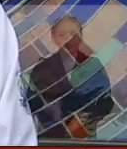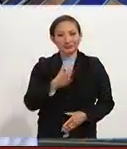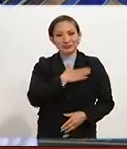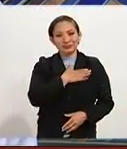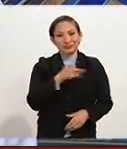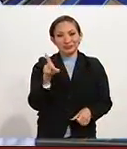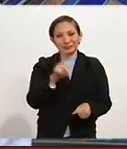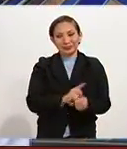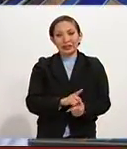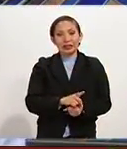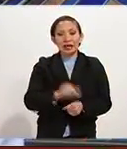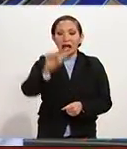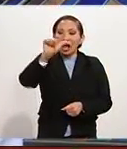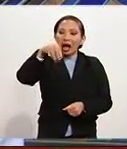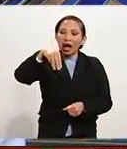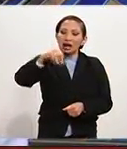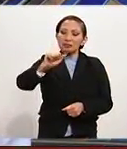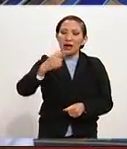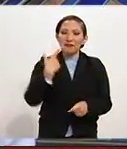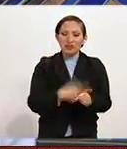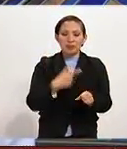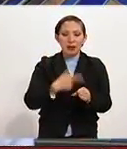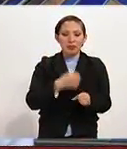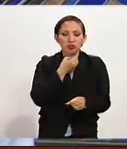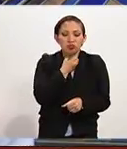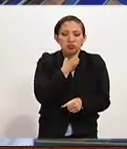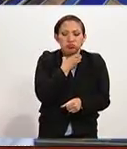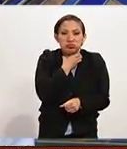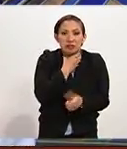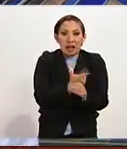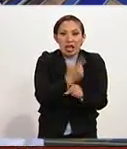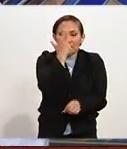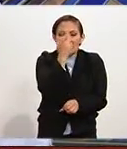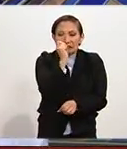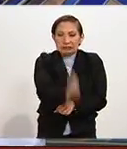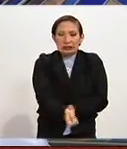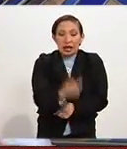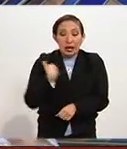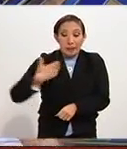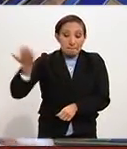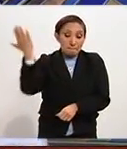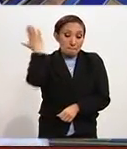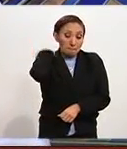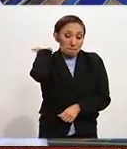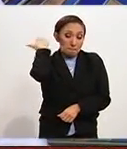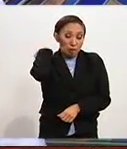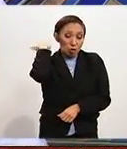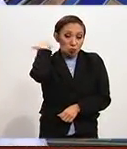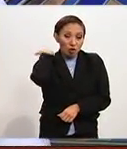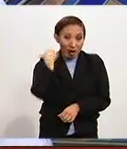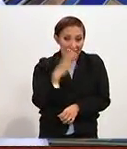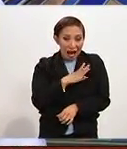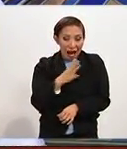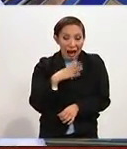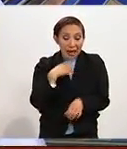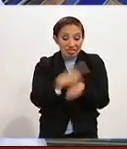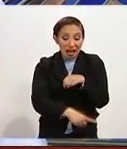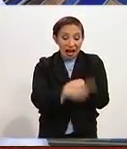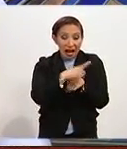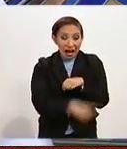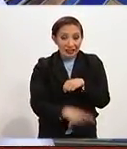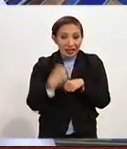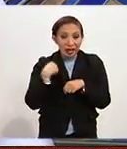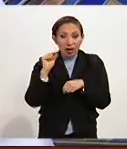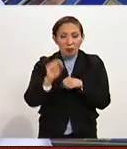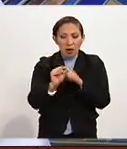Buenos días. El asma es una enfermedad inflamatoria crónica. ¿Qué quiere decir esto? Que el pulmón se encuentra afectado y como